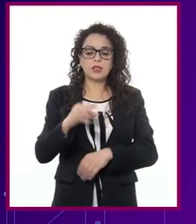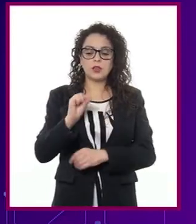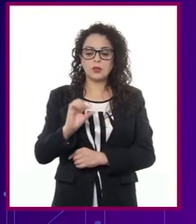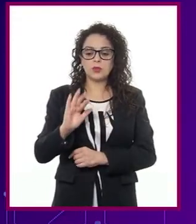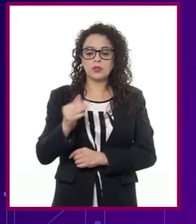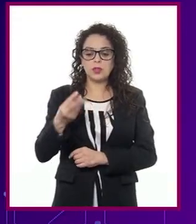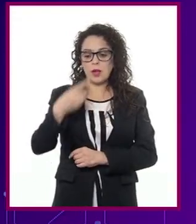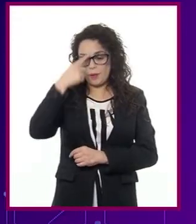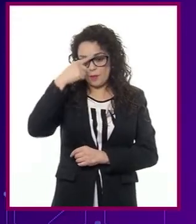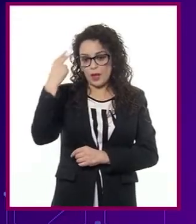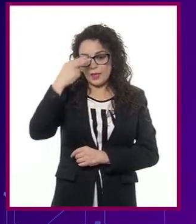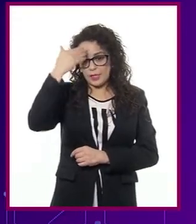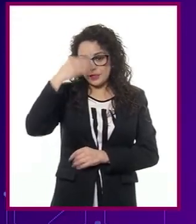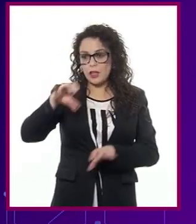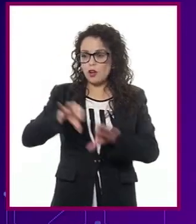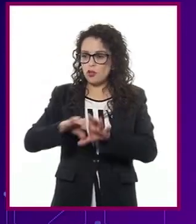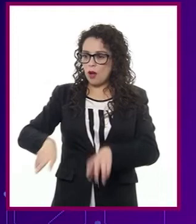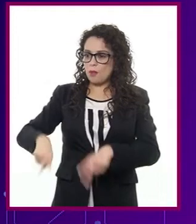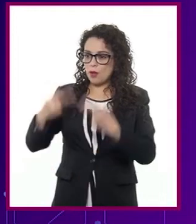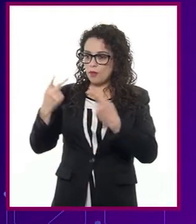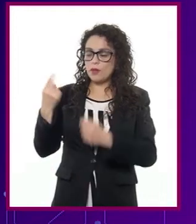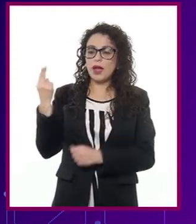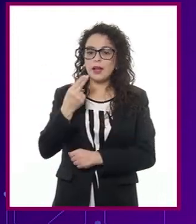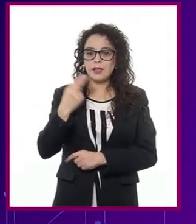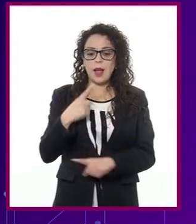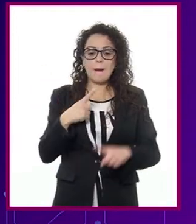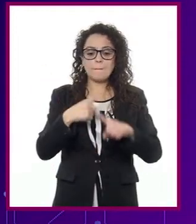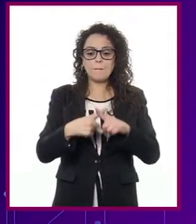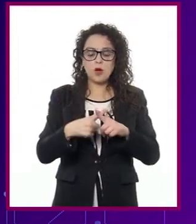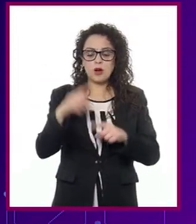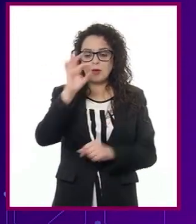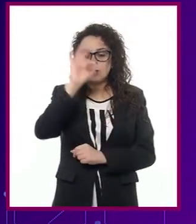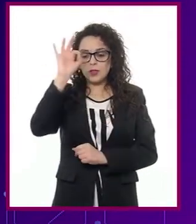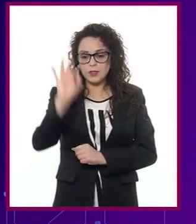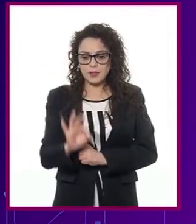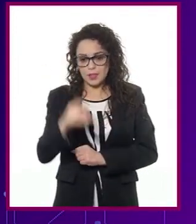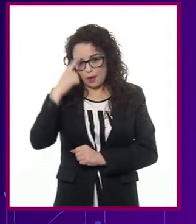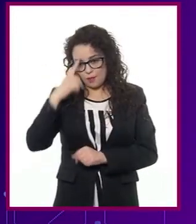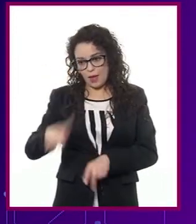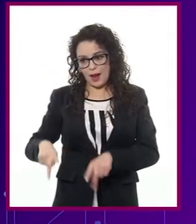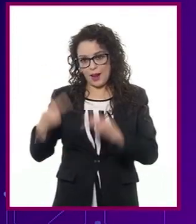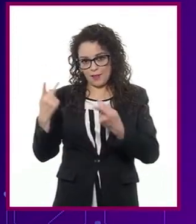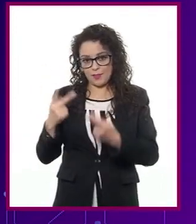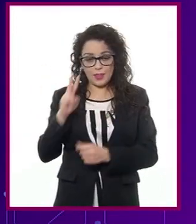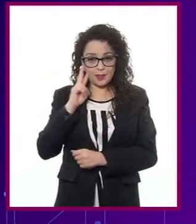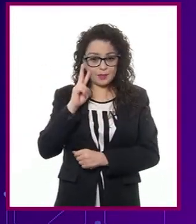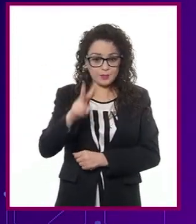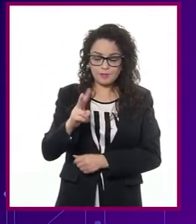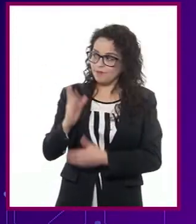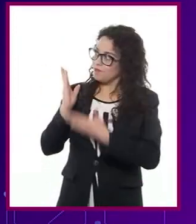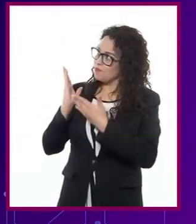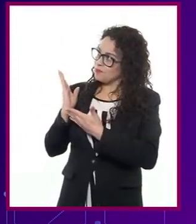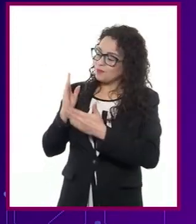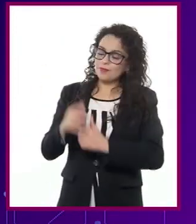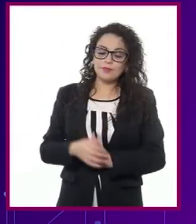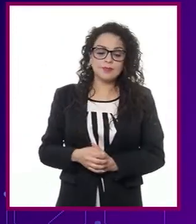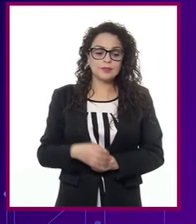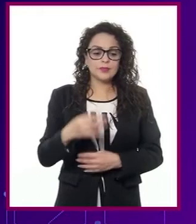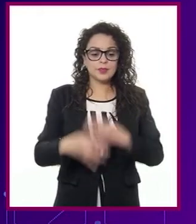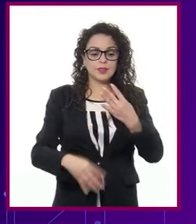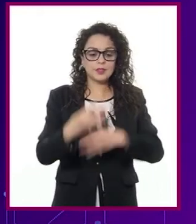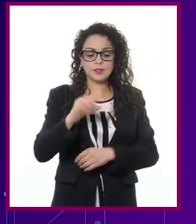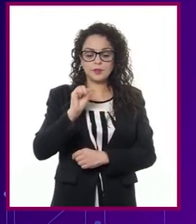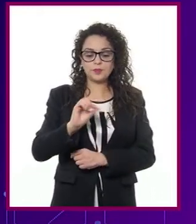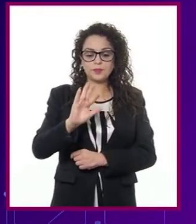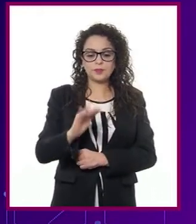el precio de venta podemos multiplicar la inversión por el porcentaje de venta. El producto de